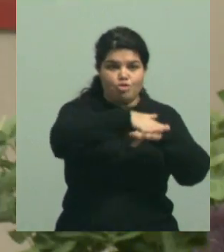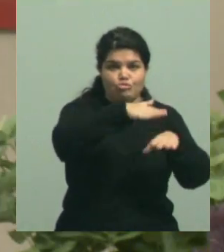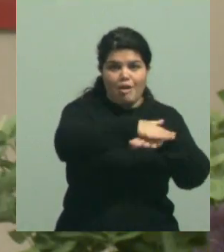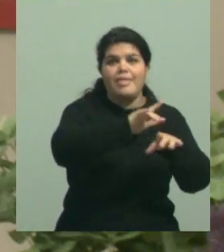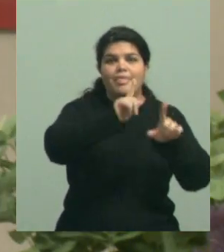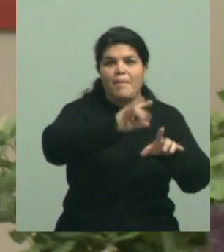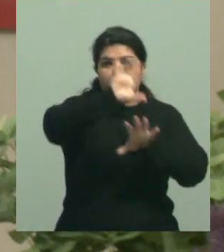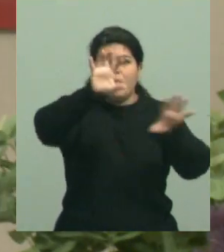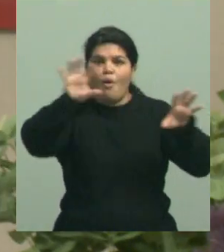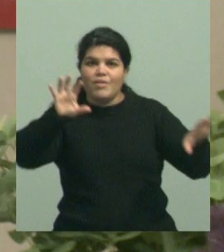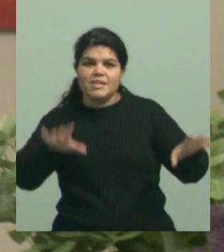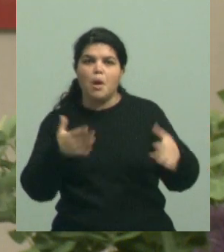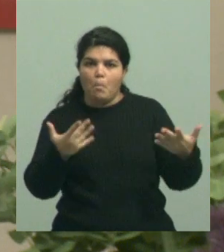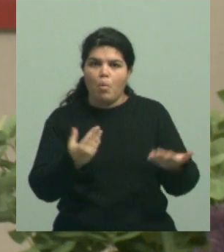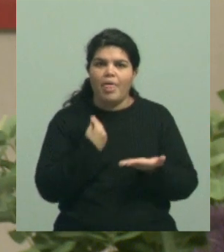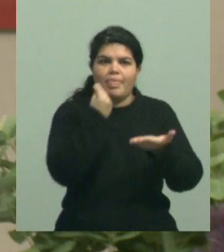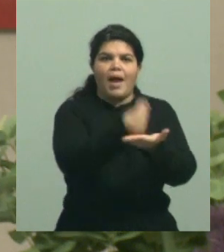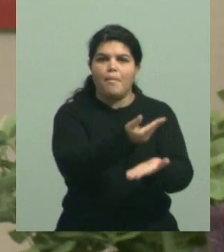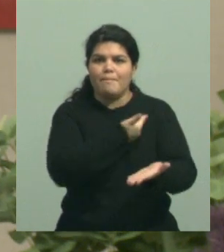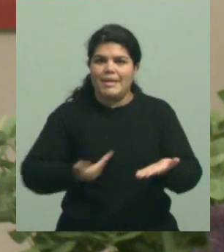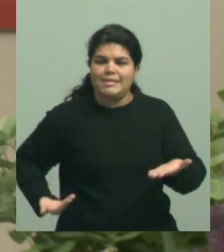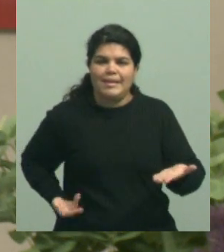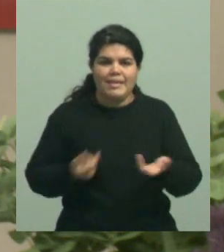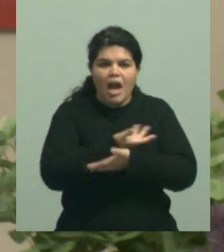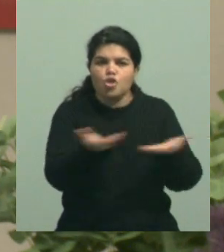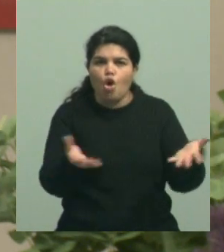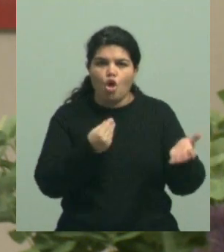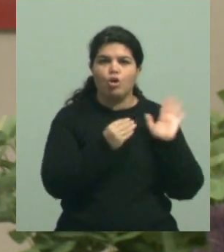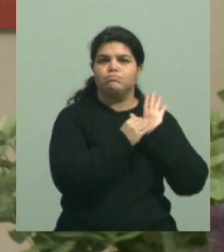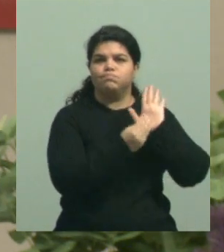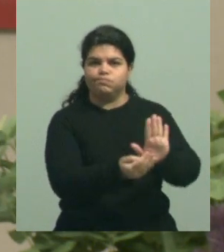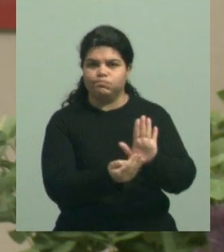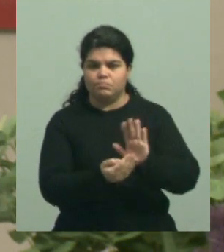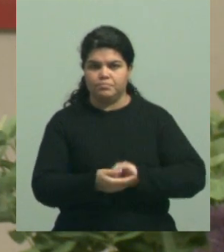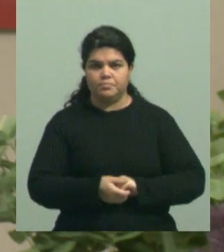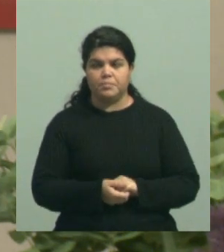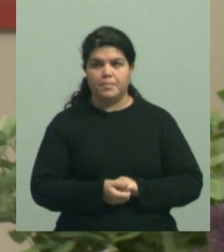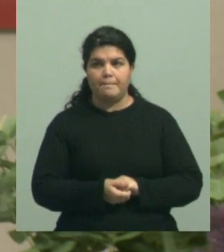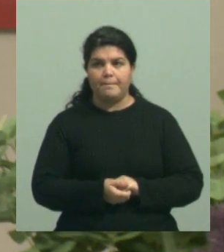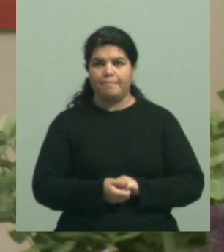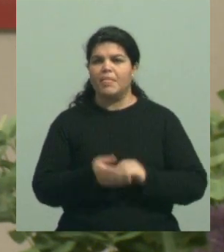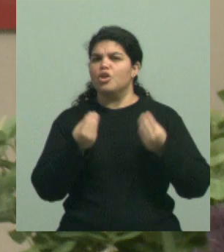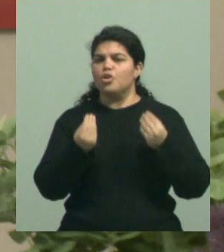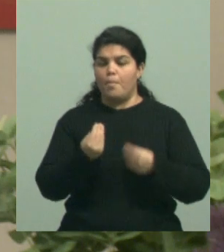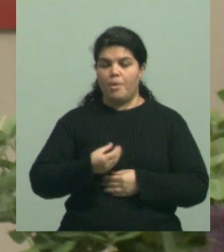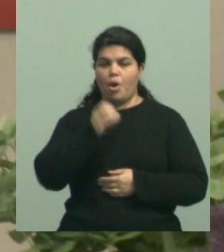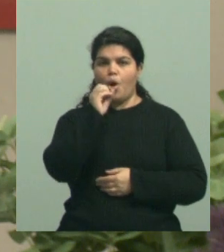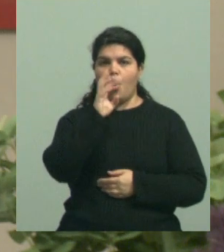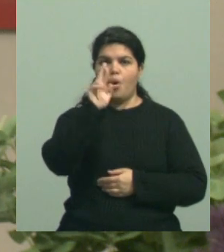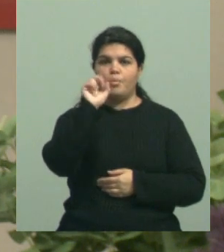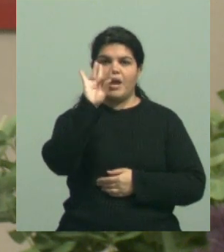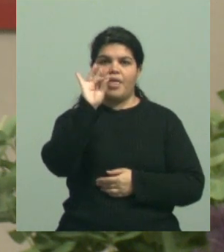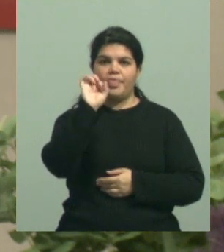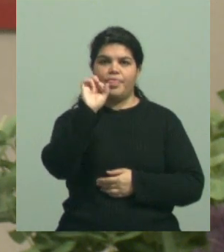Por último, Augusto, ¿cuál es el futuro de AMLO, de López Obrador, a partir de esto, ¿no? Del resultado electoral?